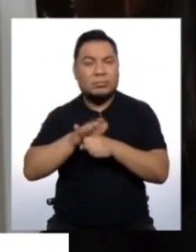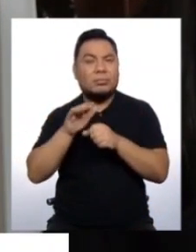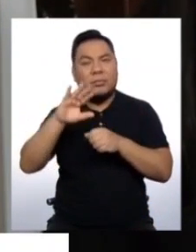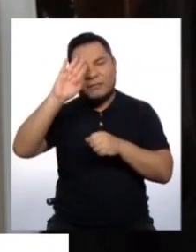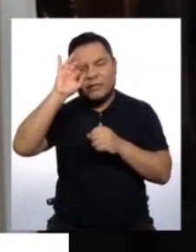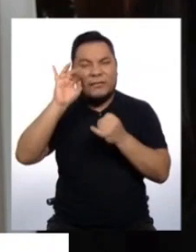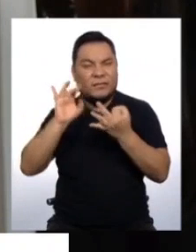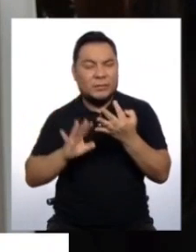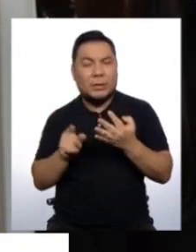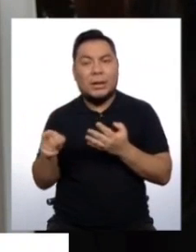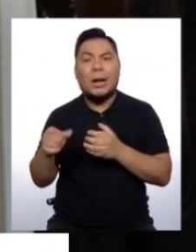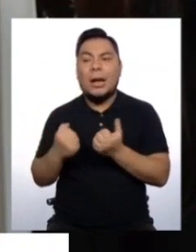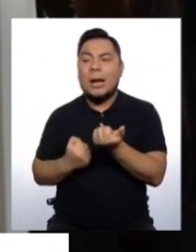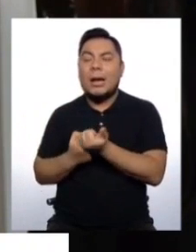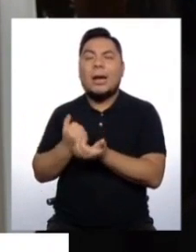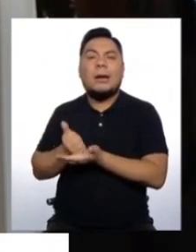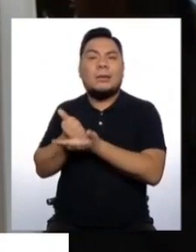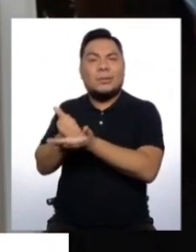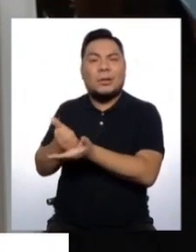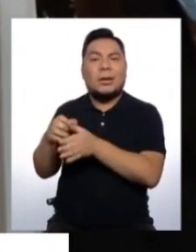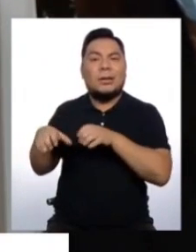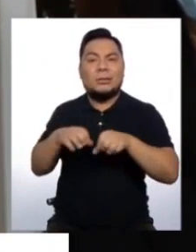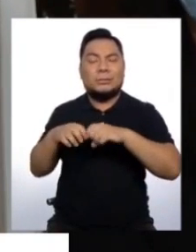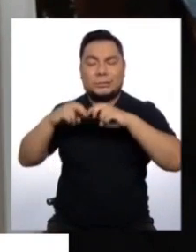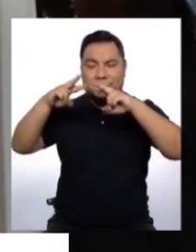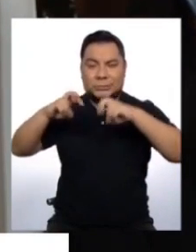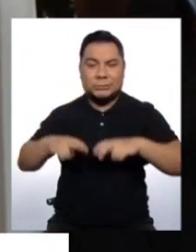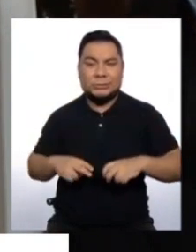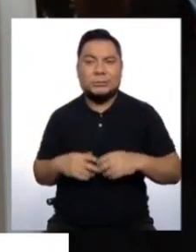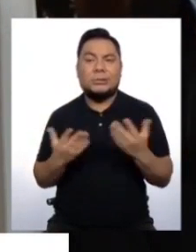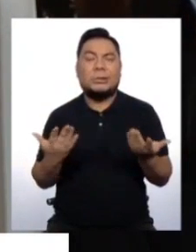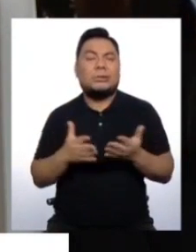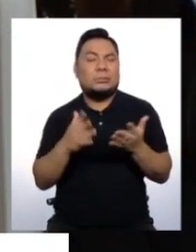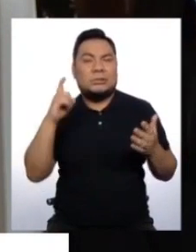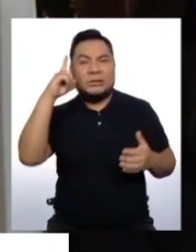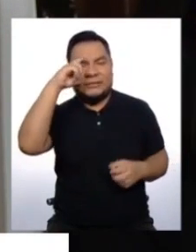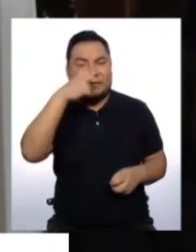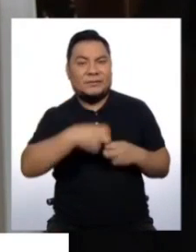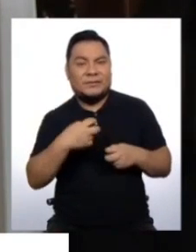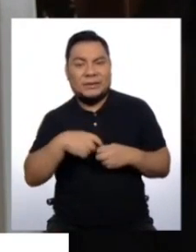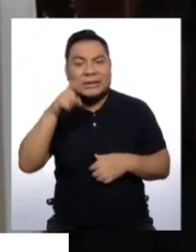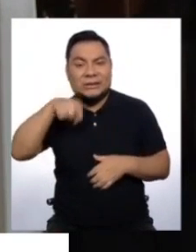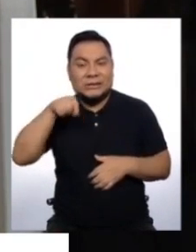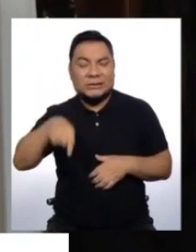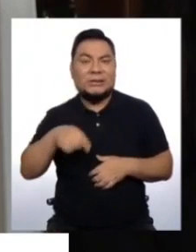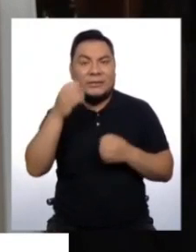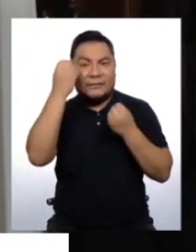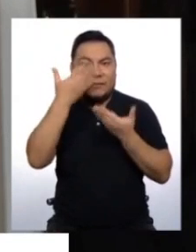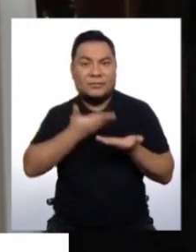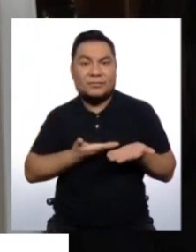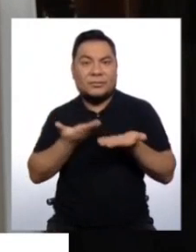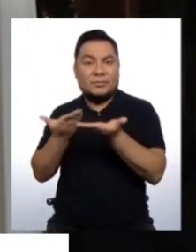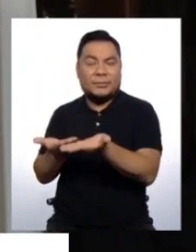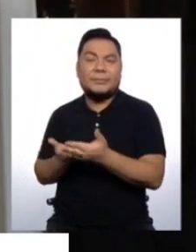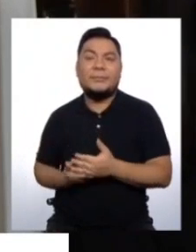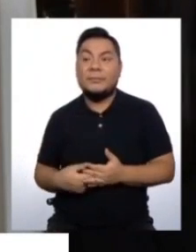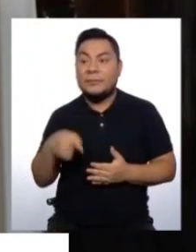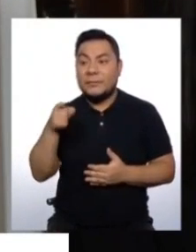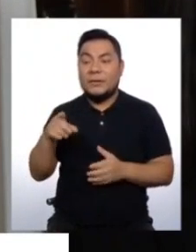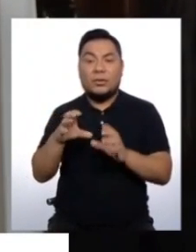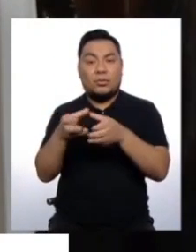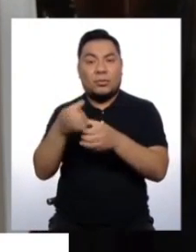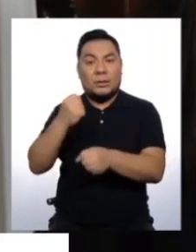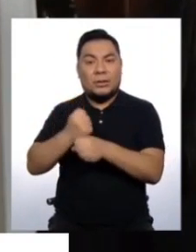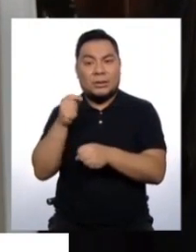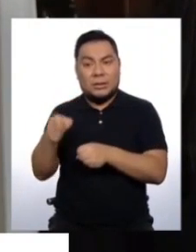ayudarlo a realizar los análisis complejos que requieren estos datos. El equipo de prospectiva